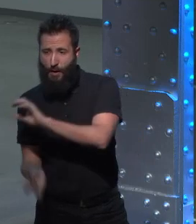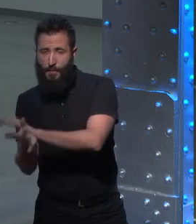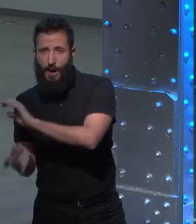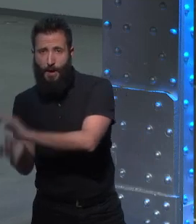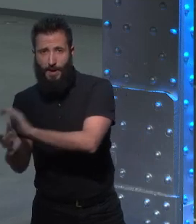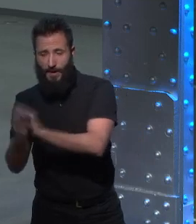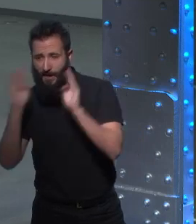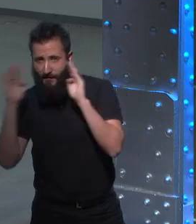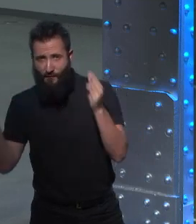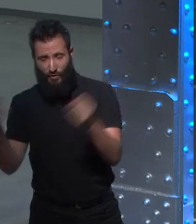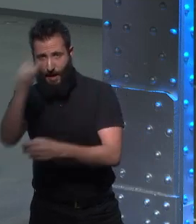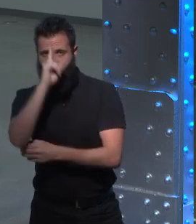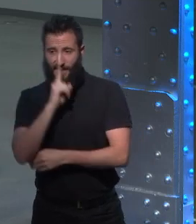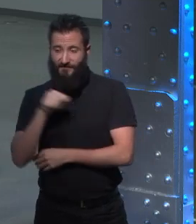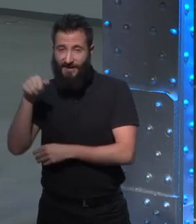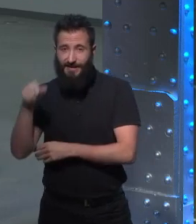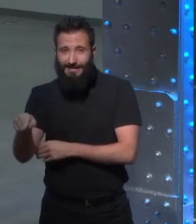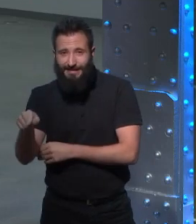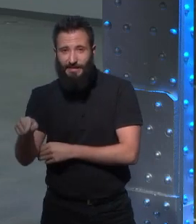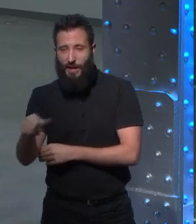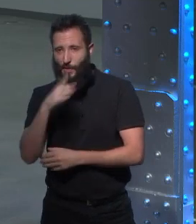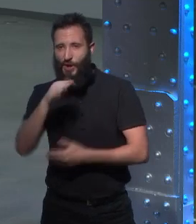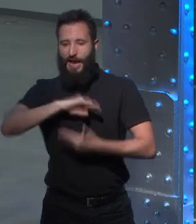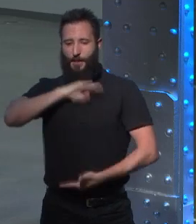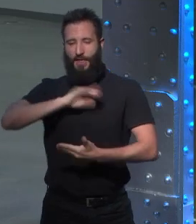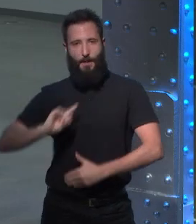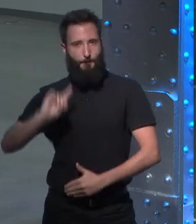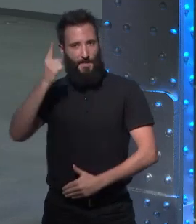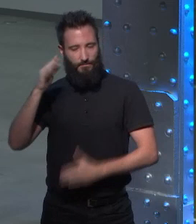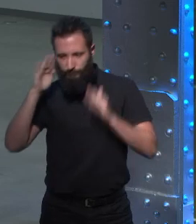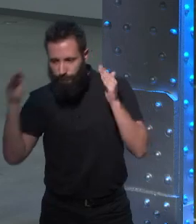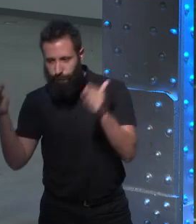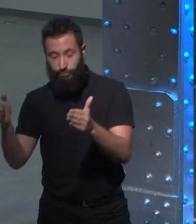destinadas sobre todo a aquellos perfiles más cualificados.